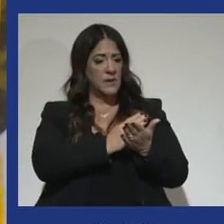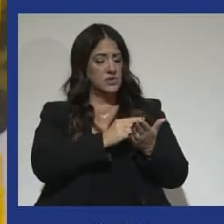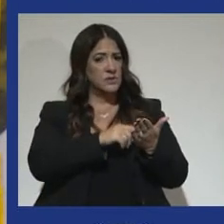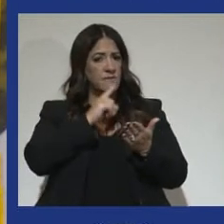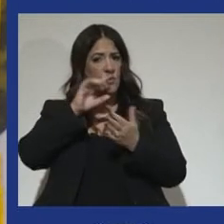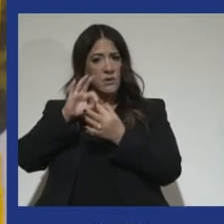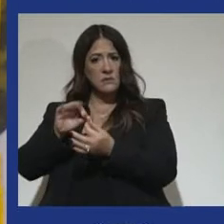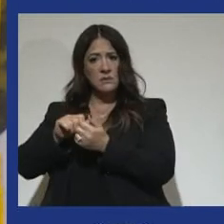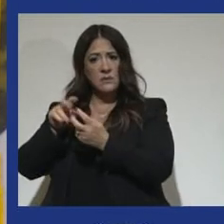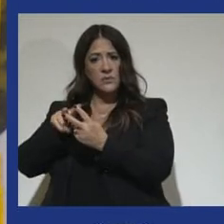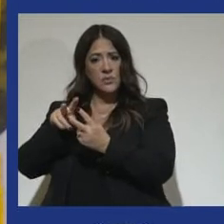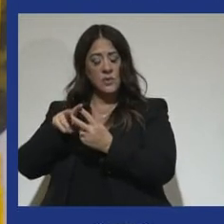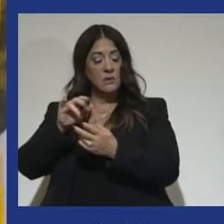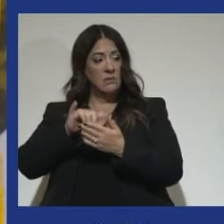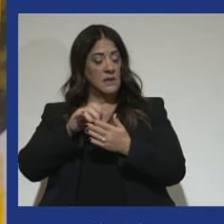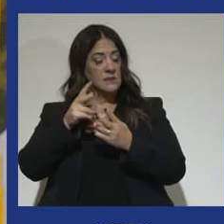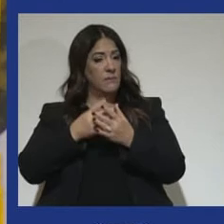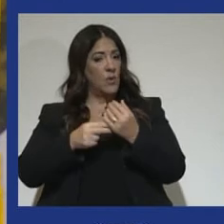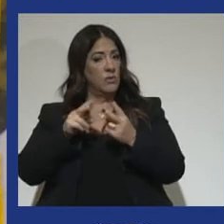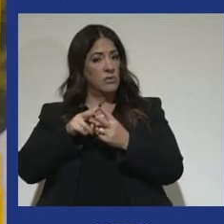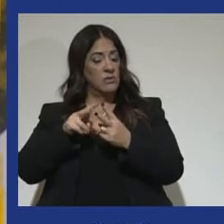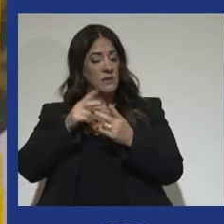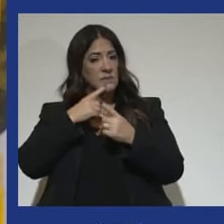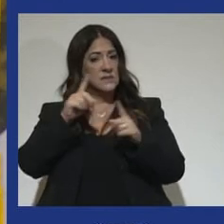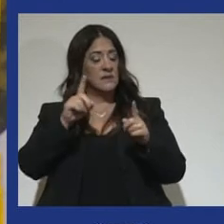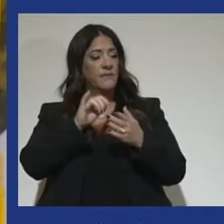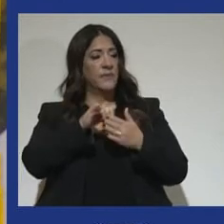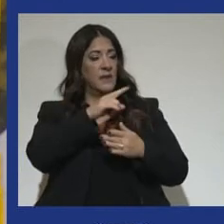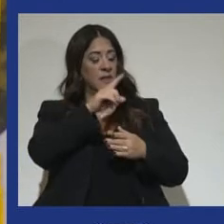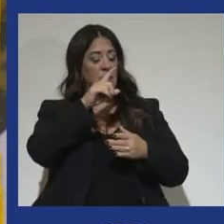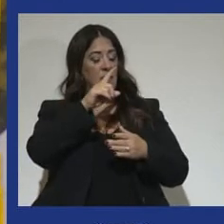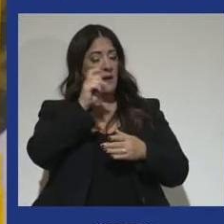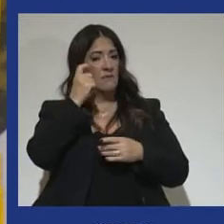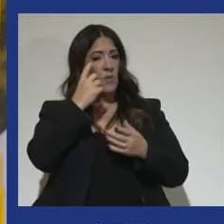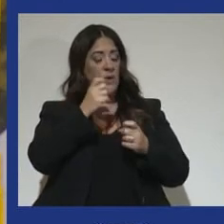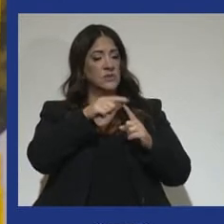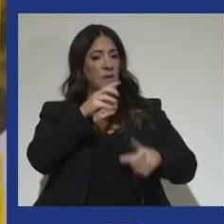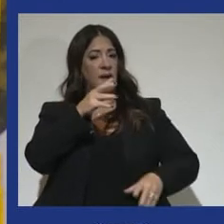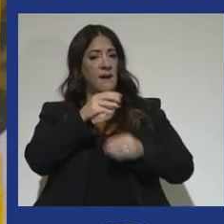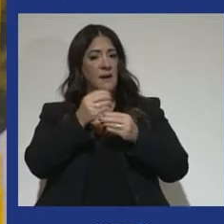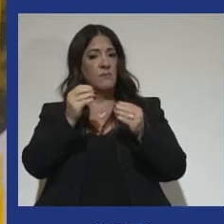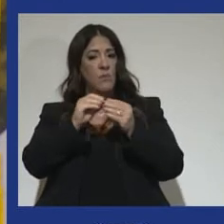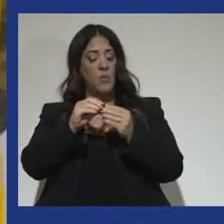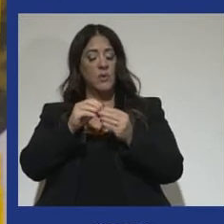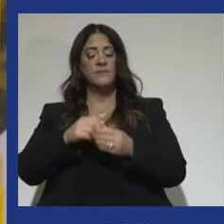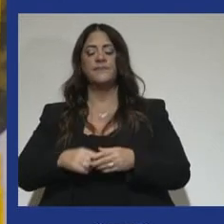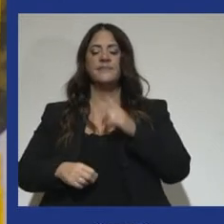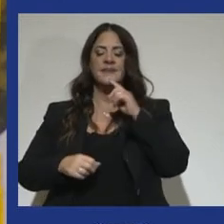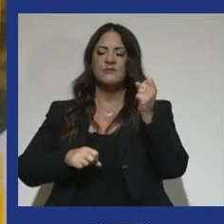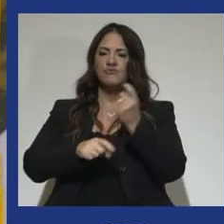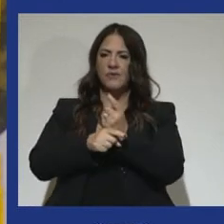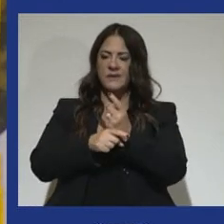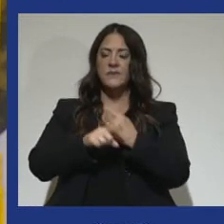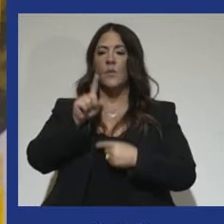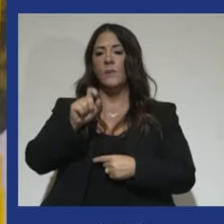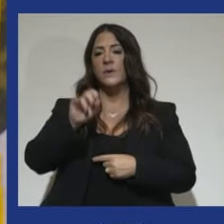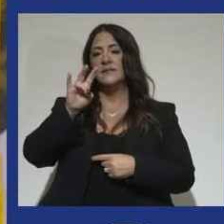o han sido exitosos estos programas y por eso el gobernador quiere gastar más en eso y